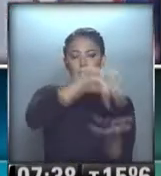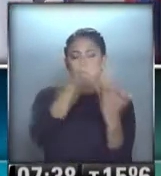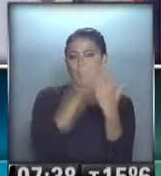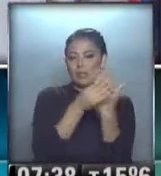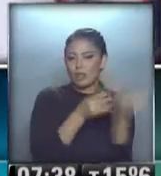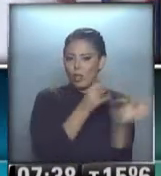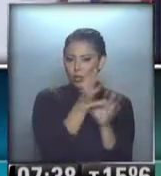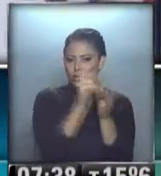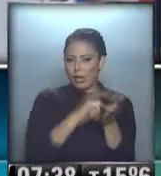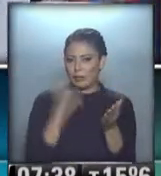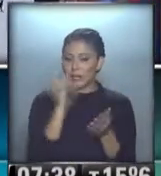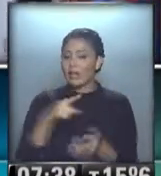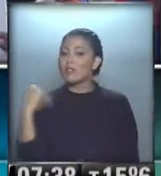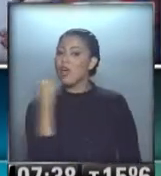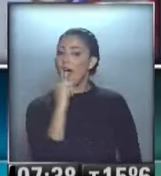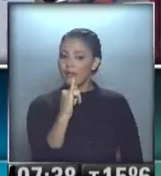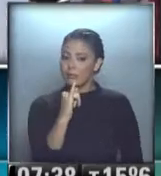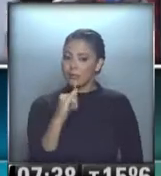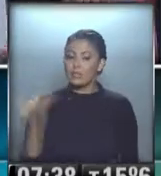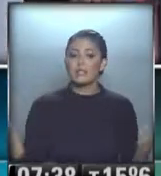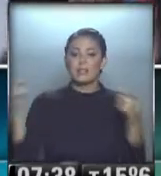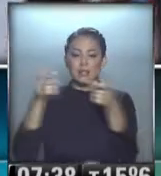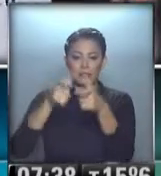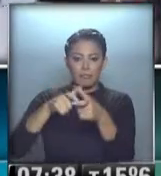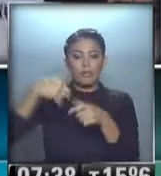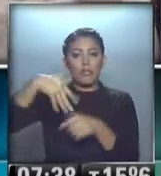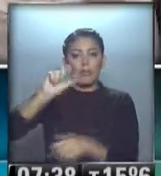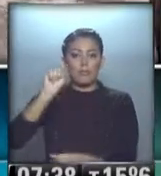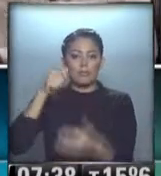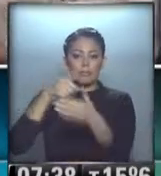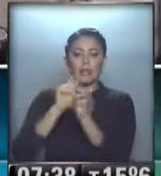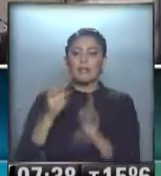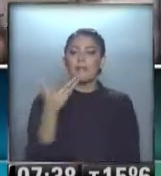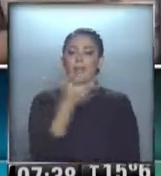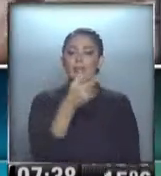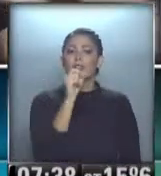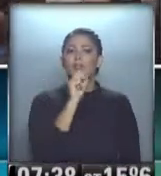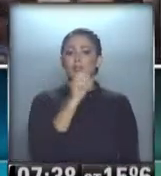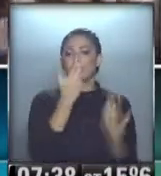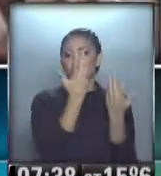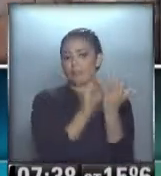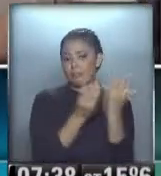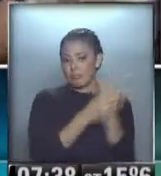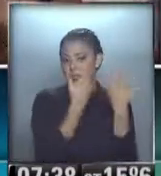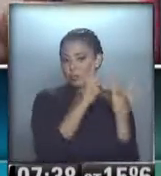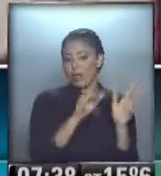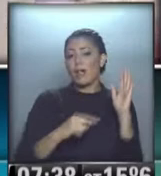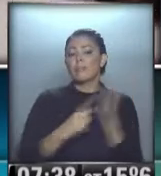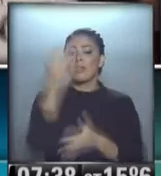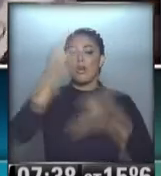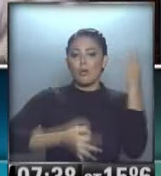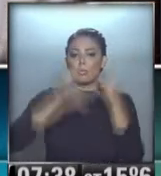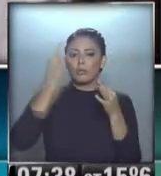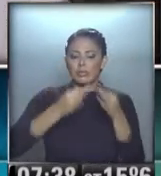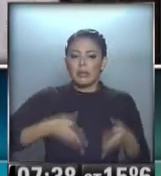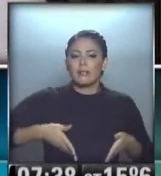porteño. Anunciaron una sesión para fin de mes y pidieron la renuncia de Bullrich. En tanto, la justicia frenó la instalación de aulas